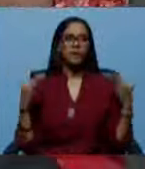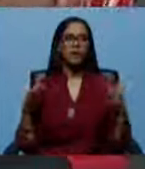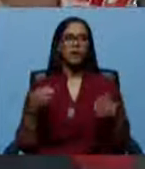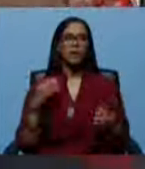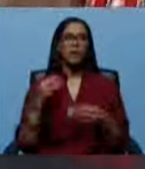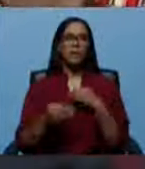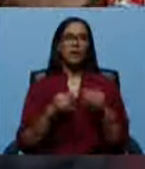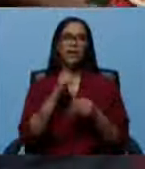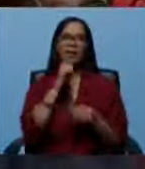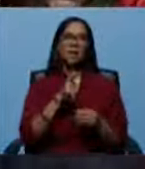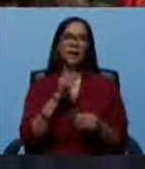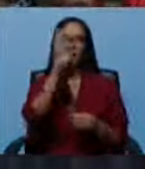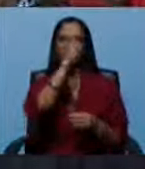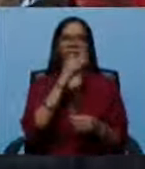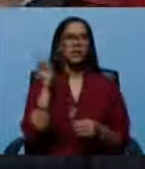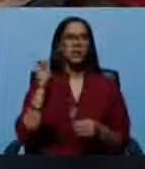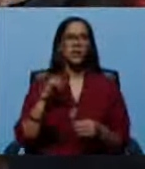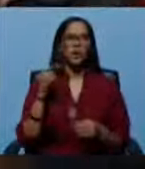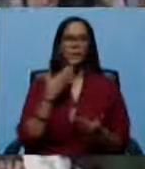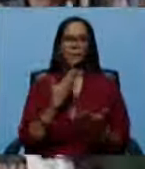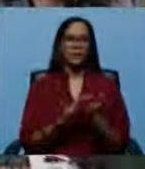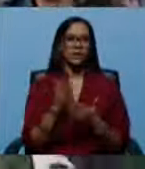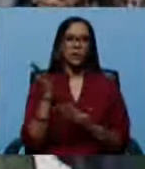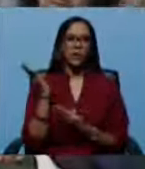daño a Brasil. Nunca permitiremos eso.